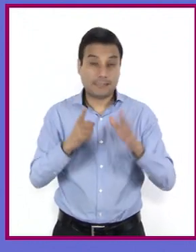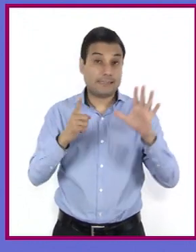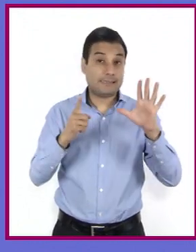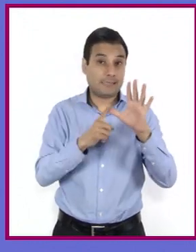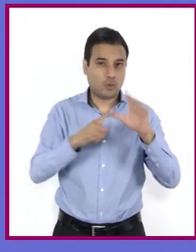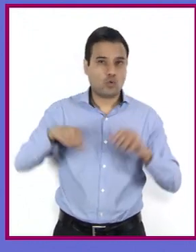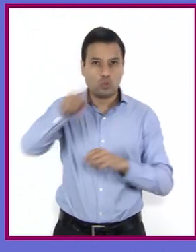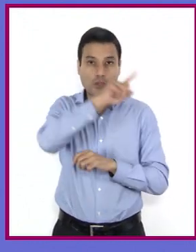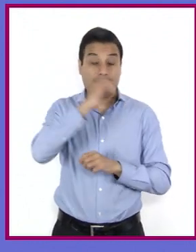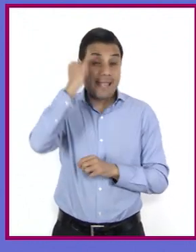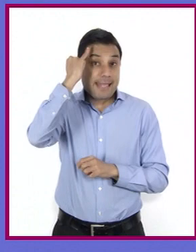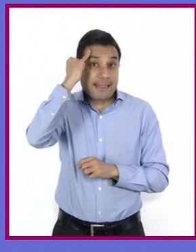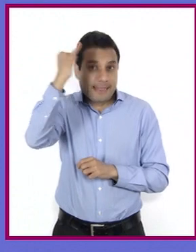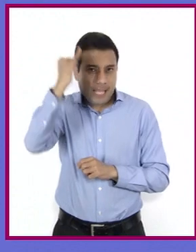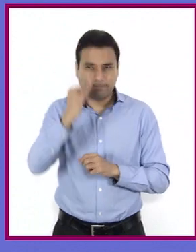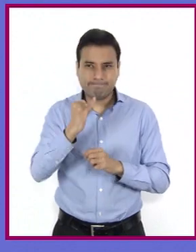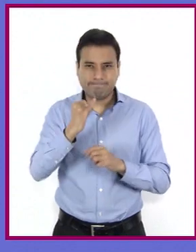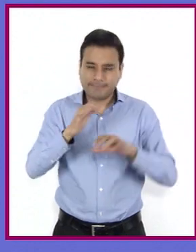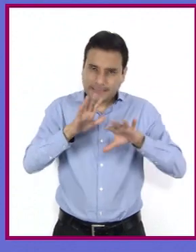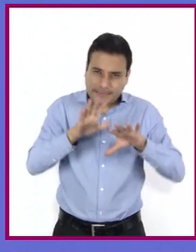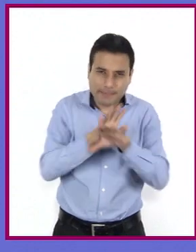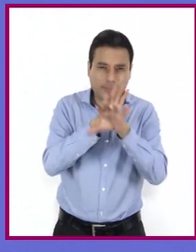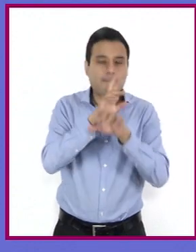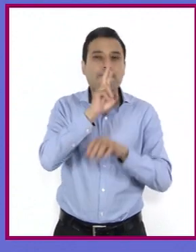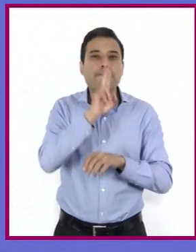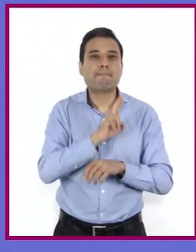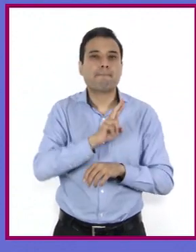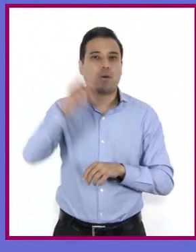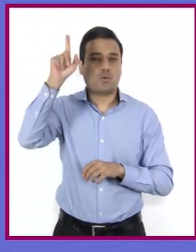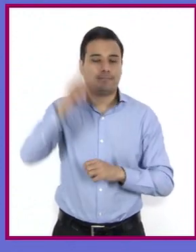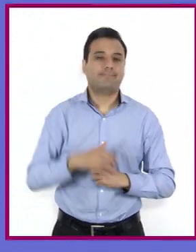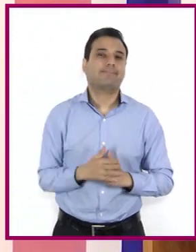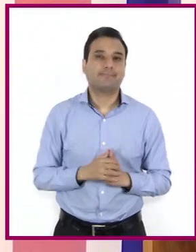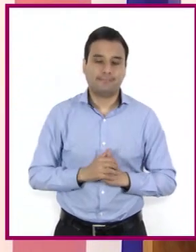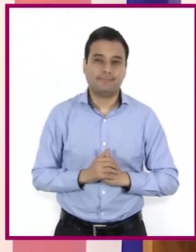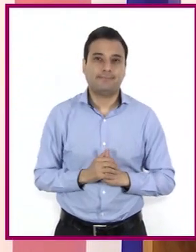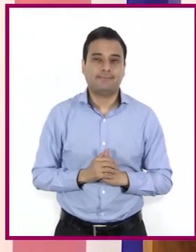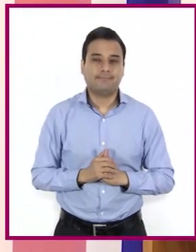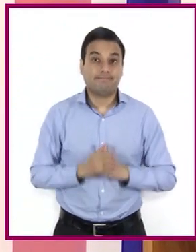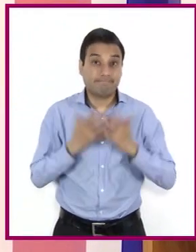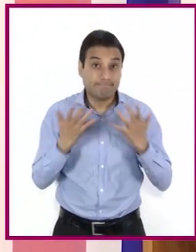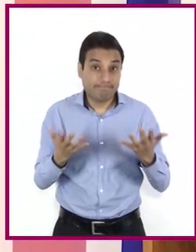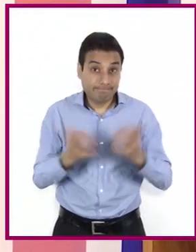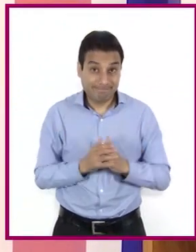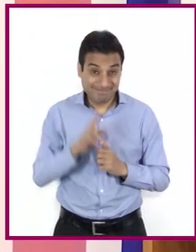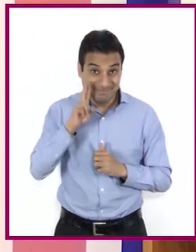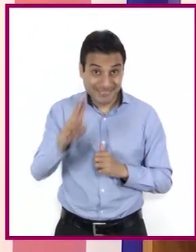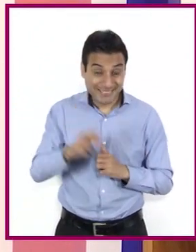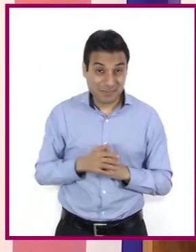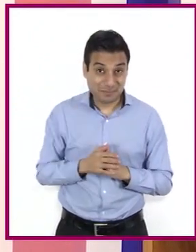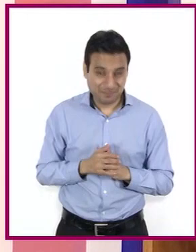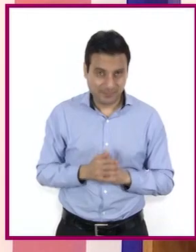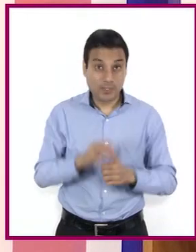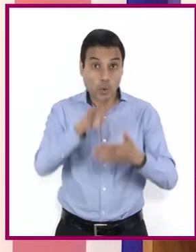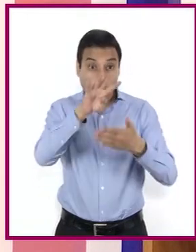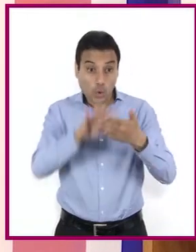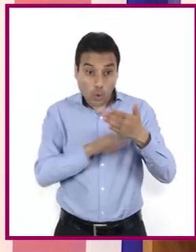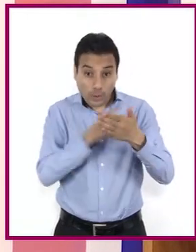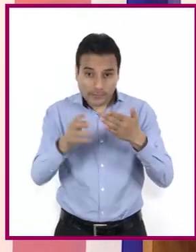las estrategias de difusión a partir de los resultados obtenidos. Como pueden ver, un cronograma